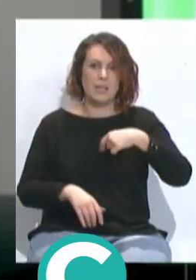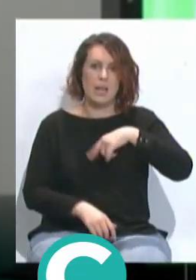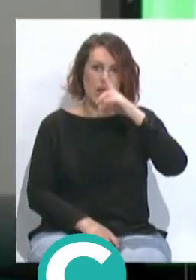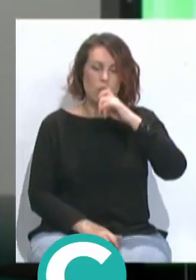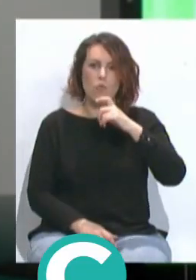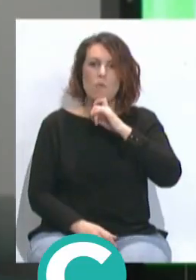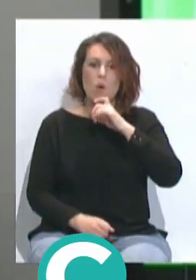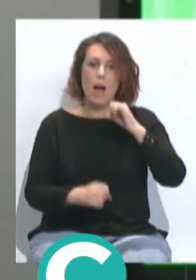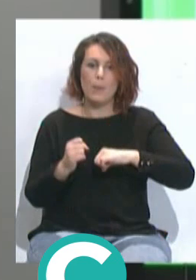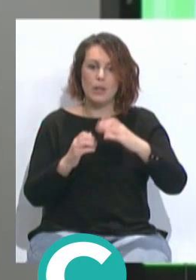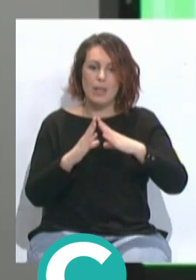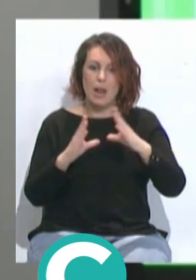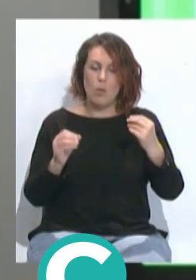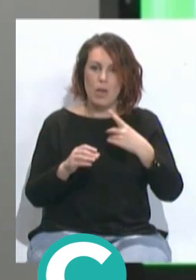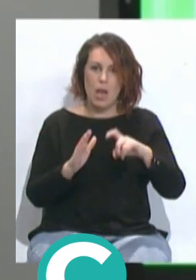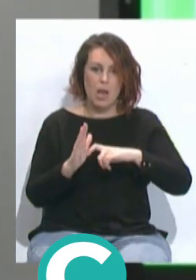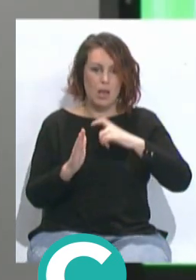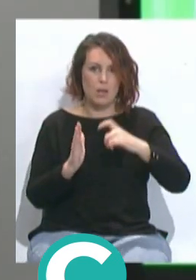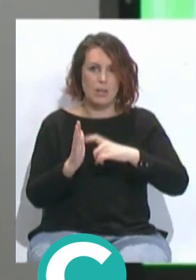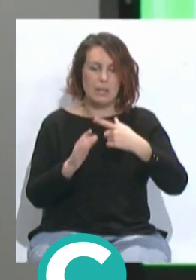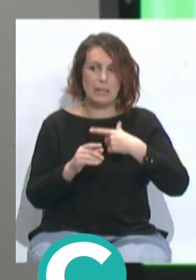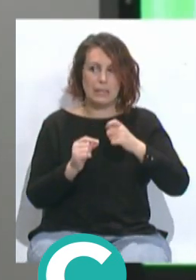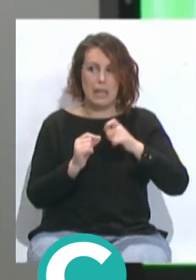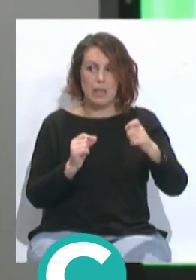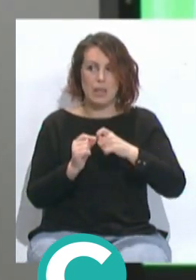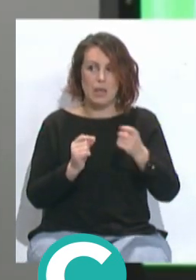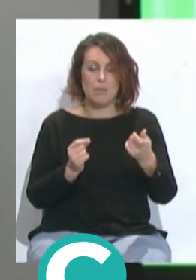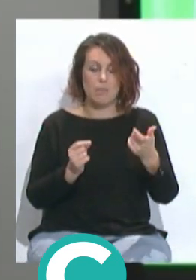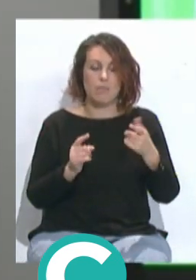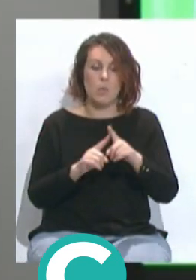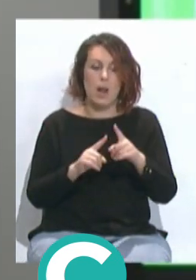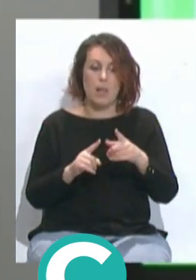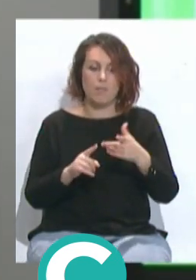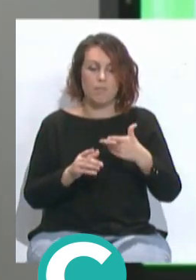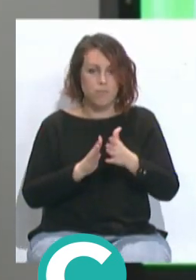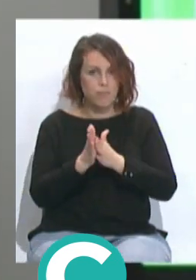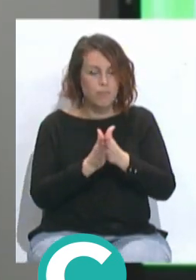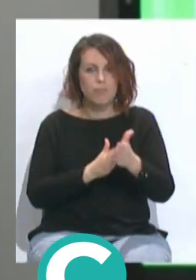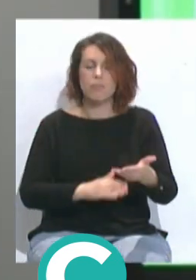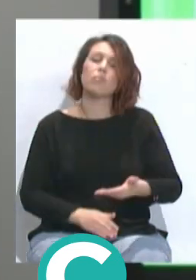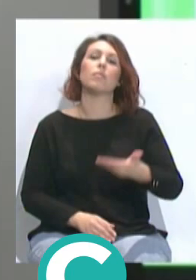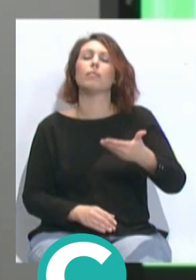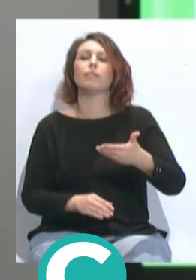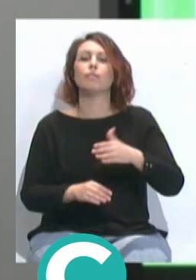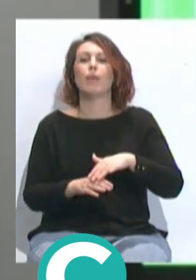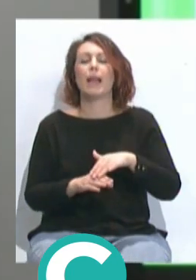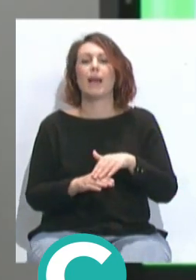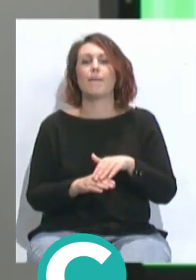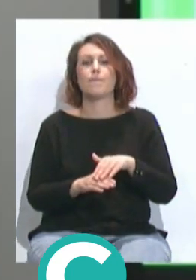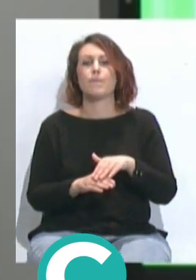ser Campeonato de Andalucía absoluto de la distancia con lo cual es un aliciente importante para que